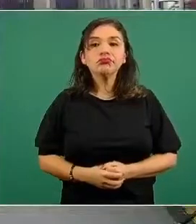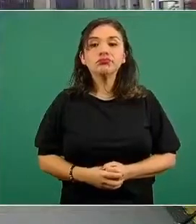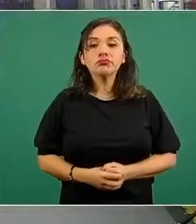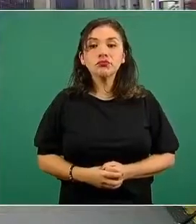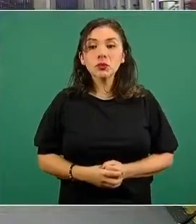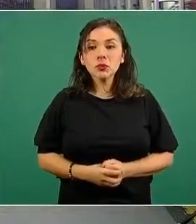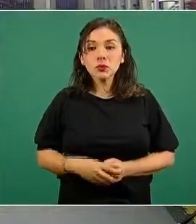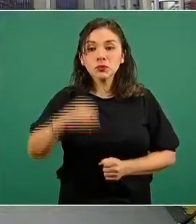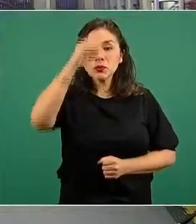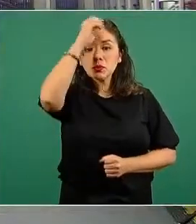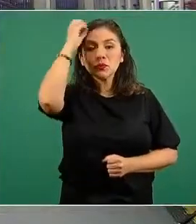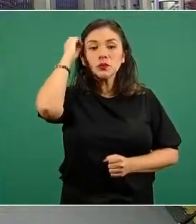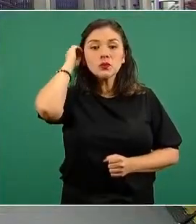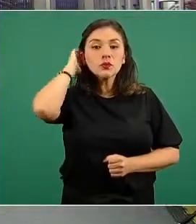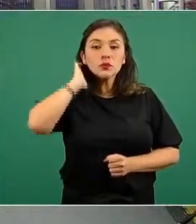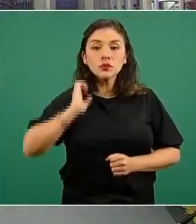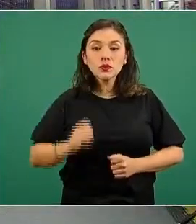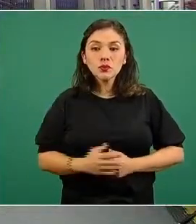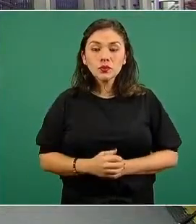Adelante, por favor.